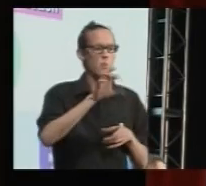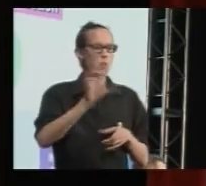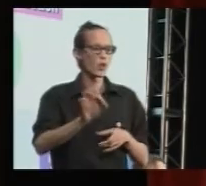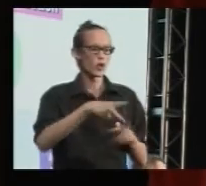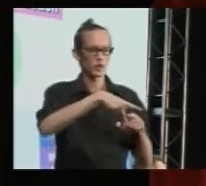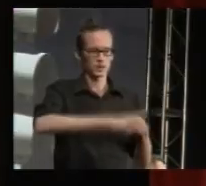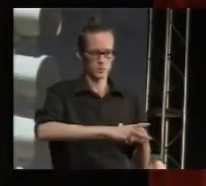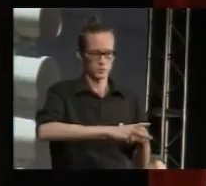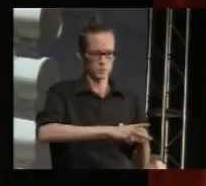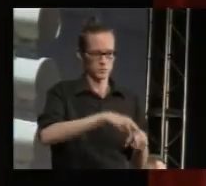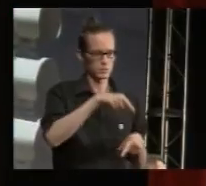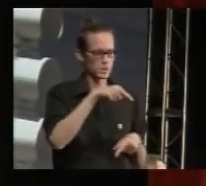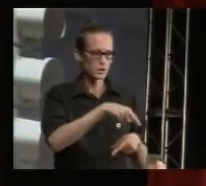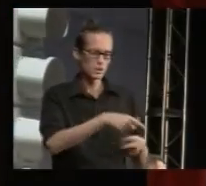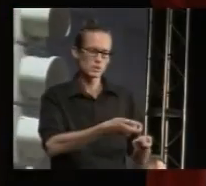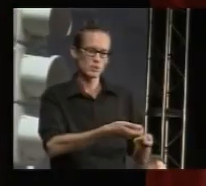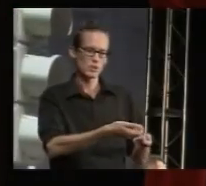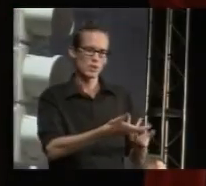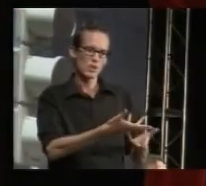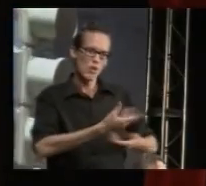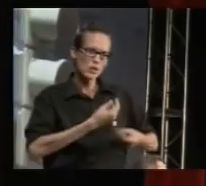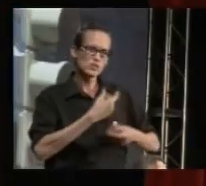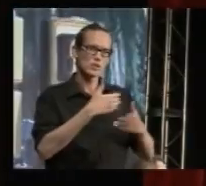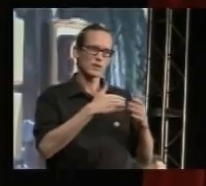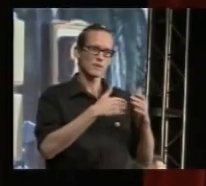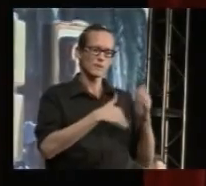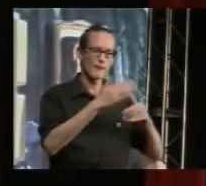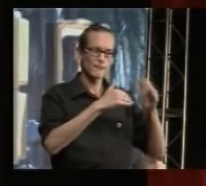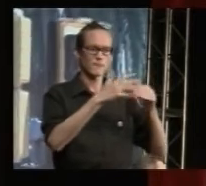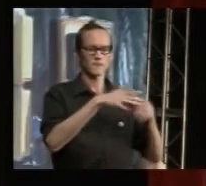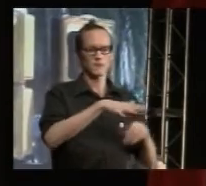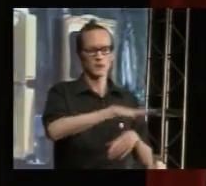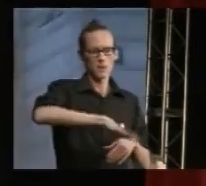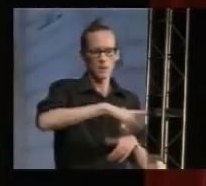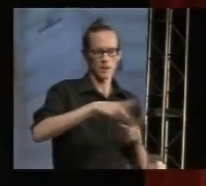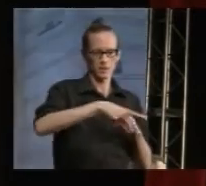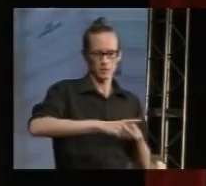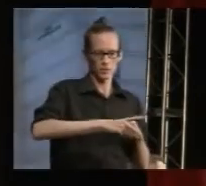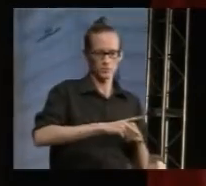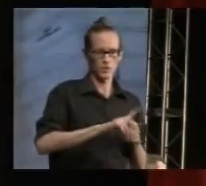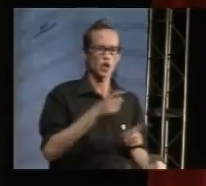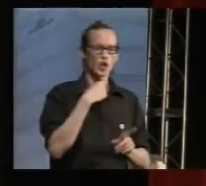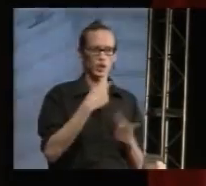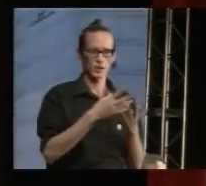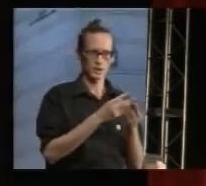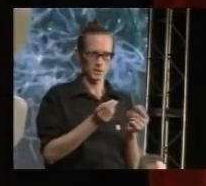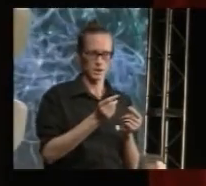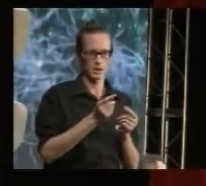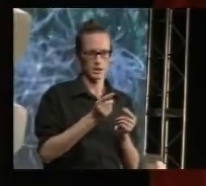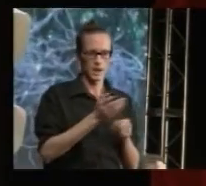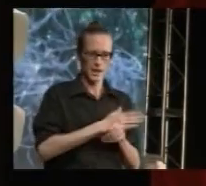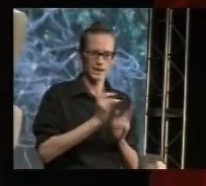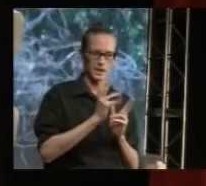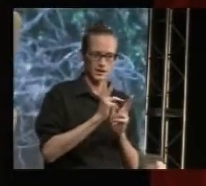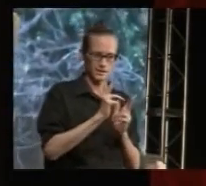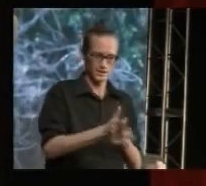nos acompañan en la gesta de la construcción del Parque Tecnológico. No quiero cerrar este capítulo sin poner en conocimiento que